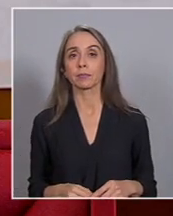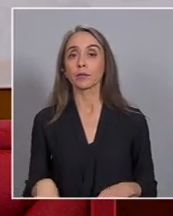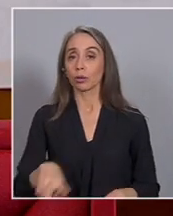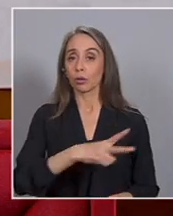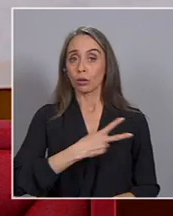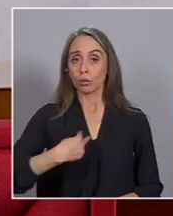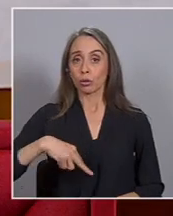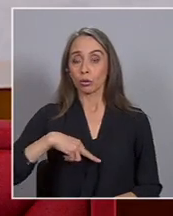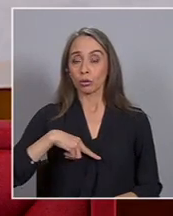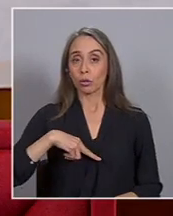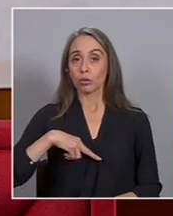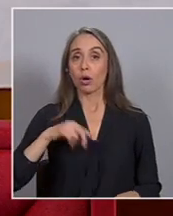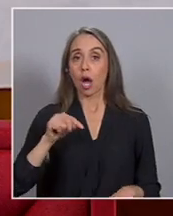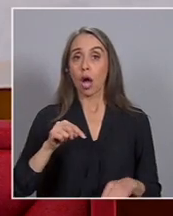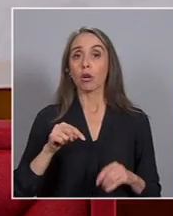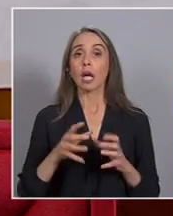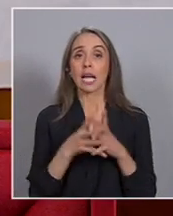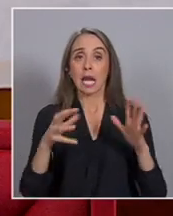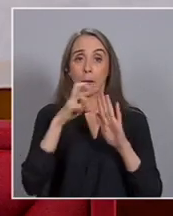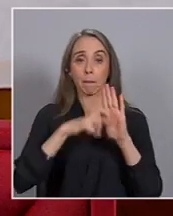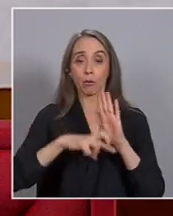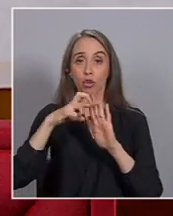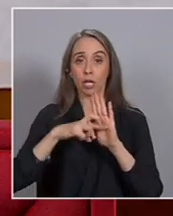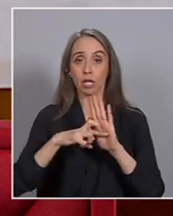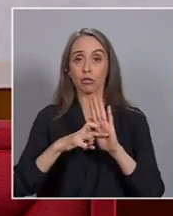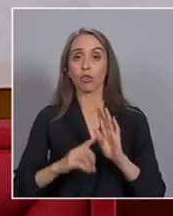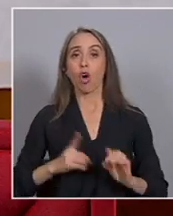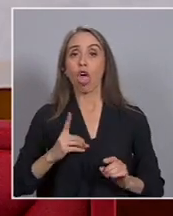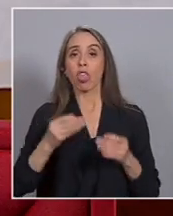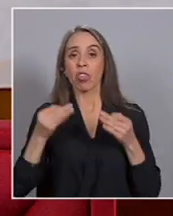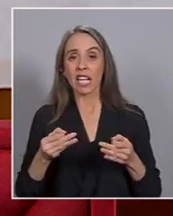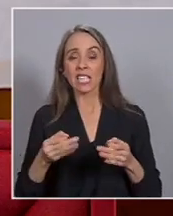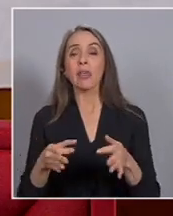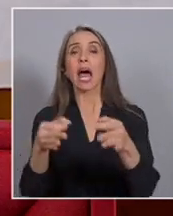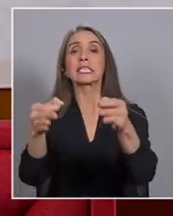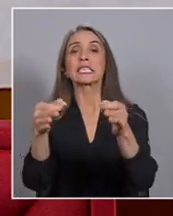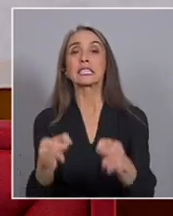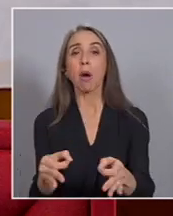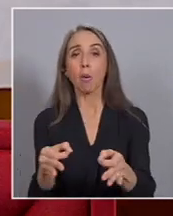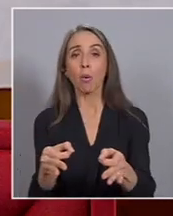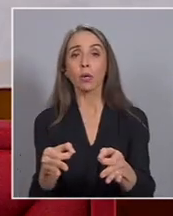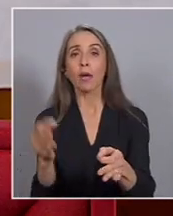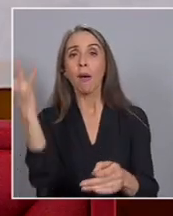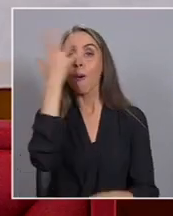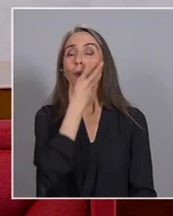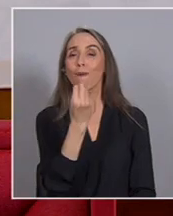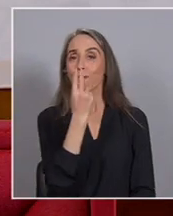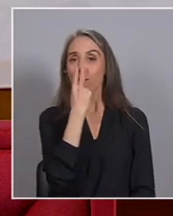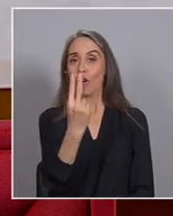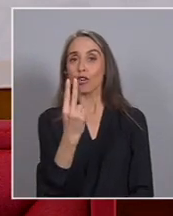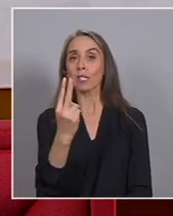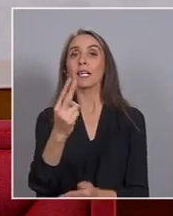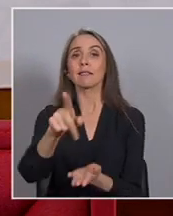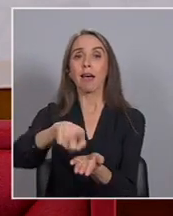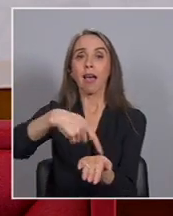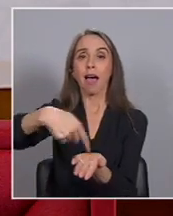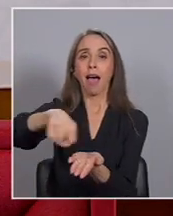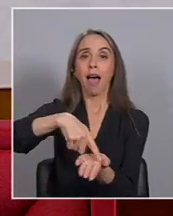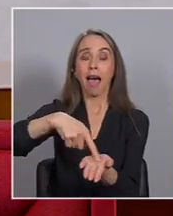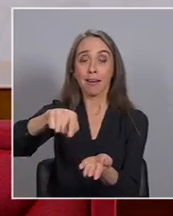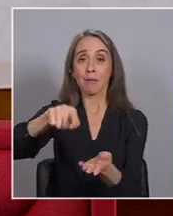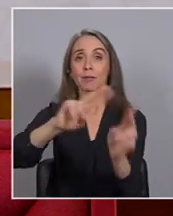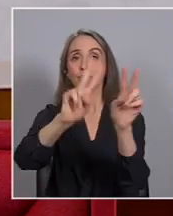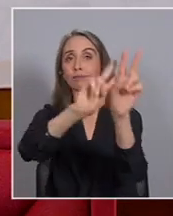Estamos desplegando un amplio proyecto para darle dignidad, seguridad y belleza a ese espacio urbano con una